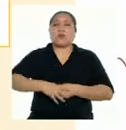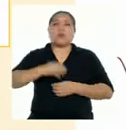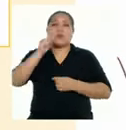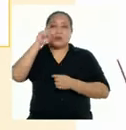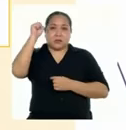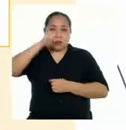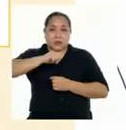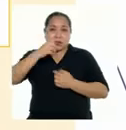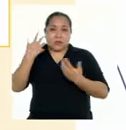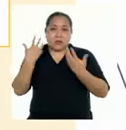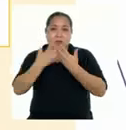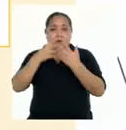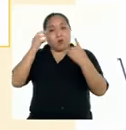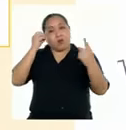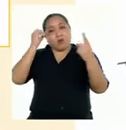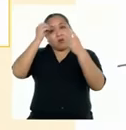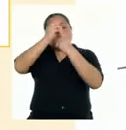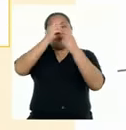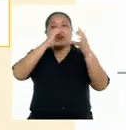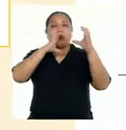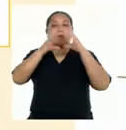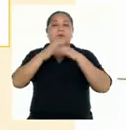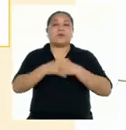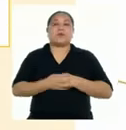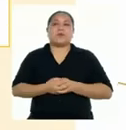comunicativa.